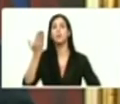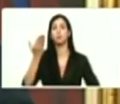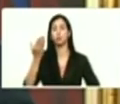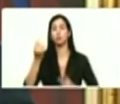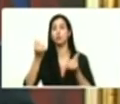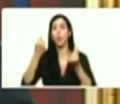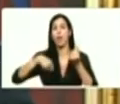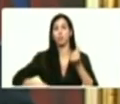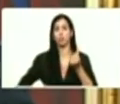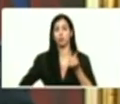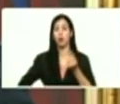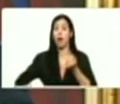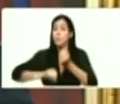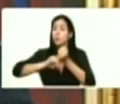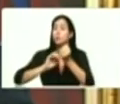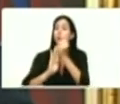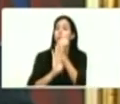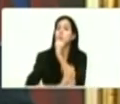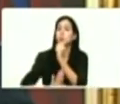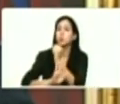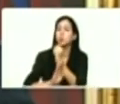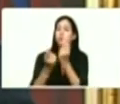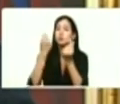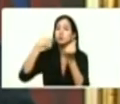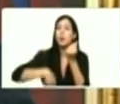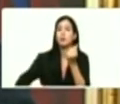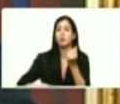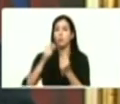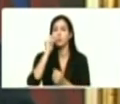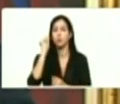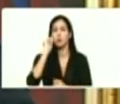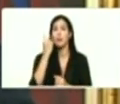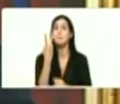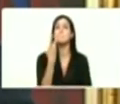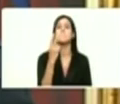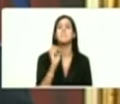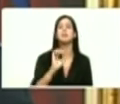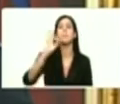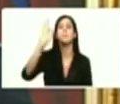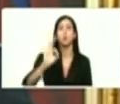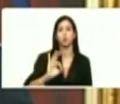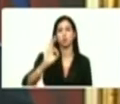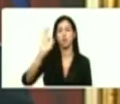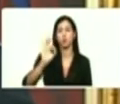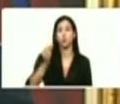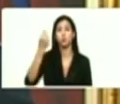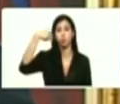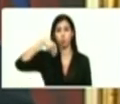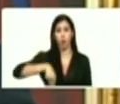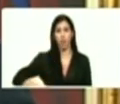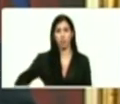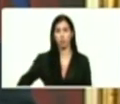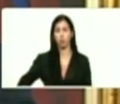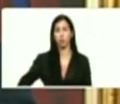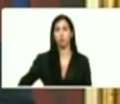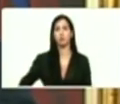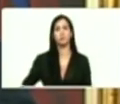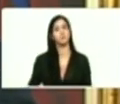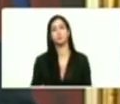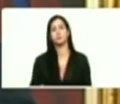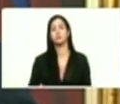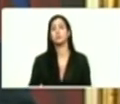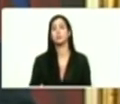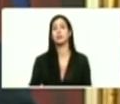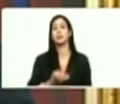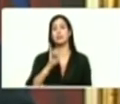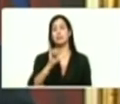real de los trabajadores y trabajadoras del 20% de los sueldos y del